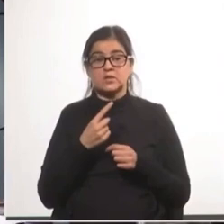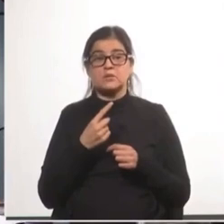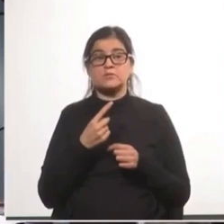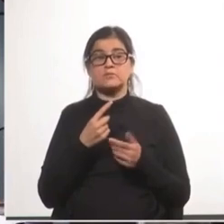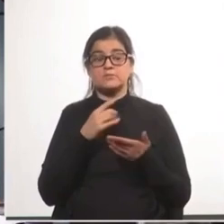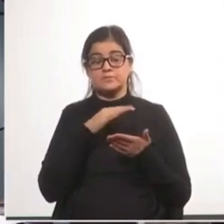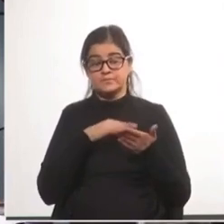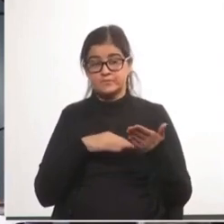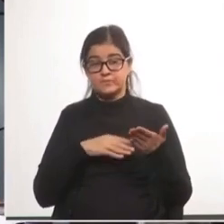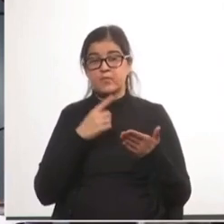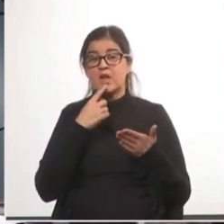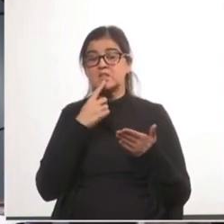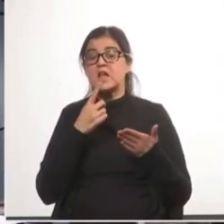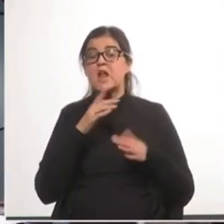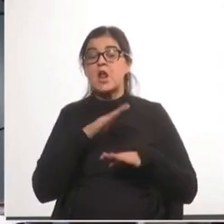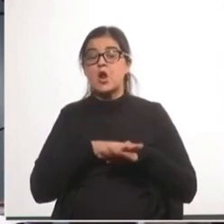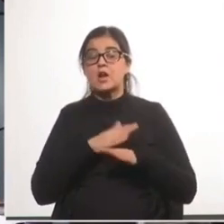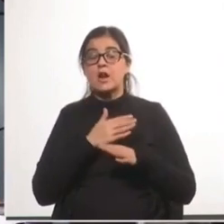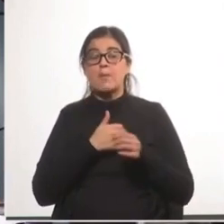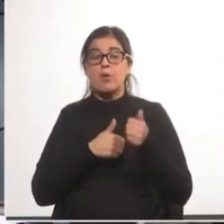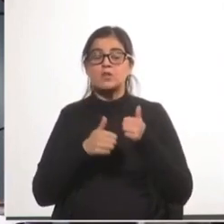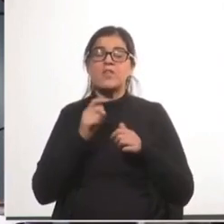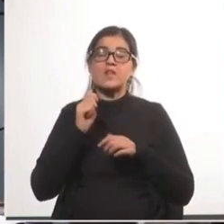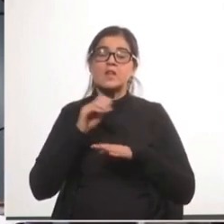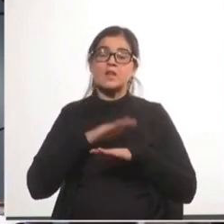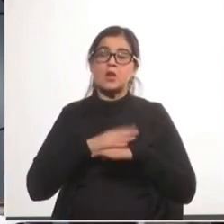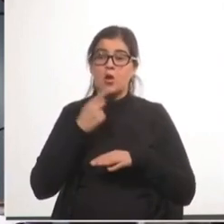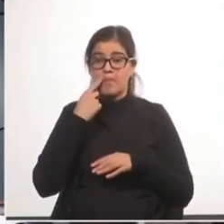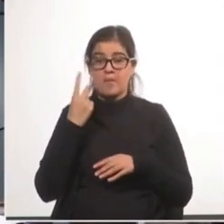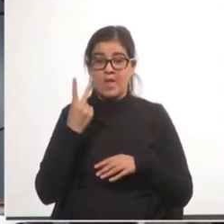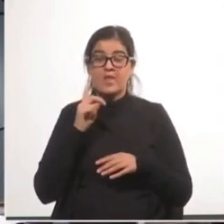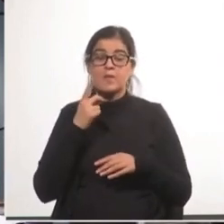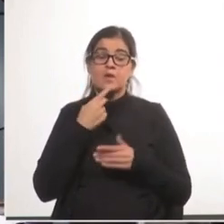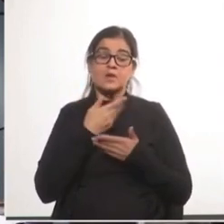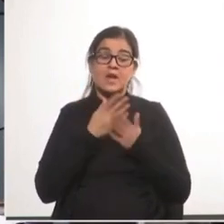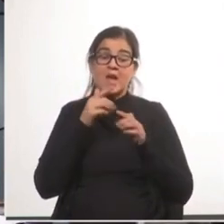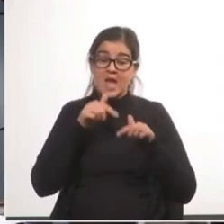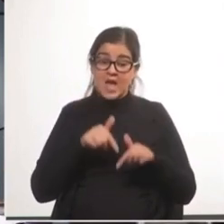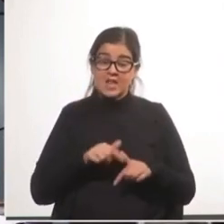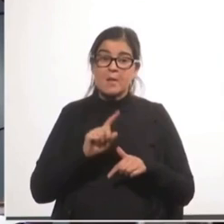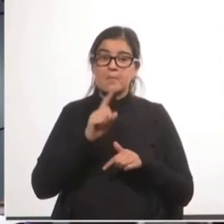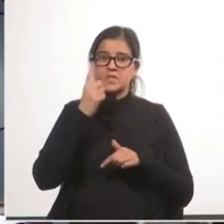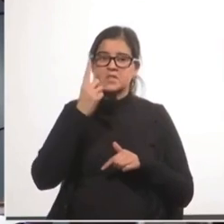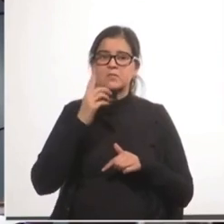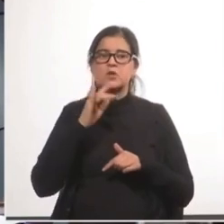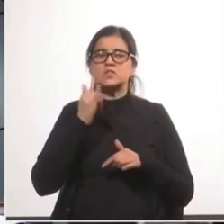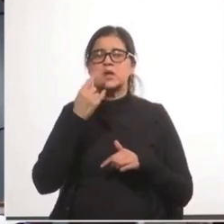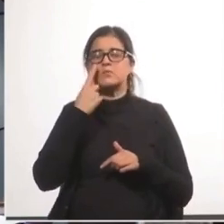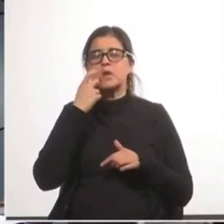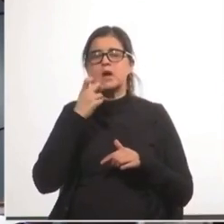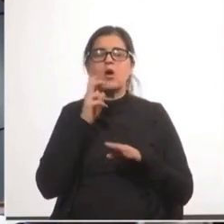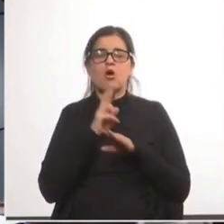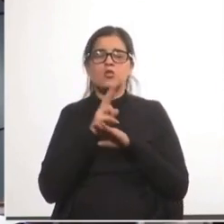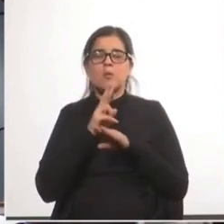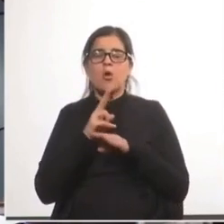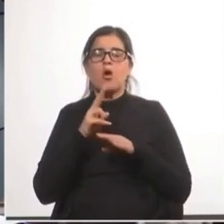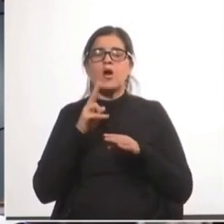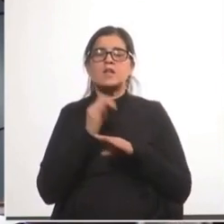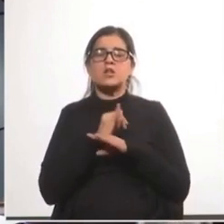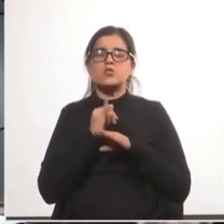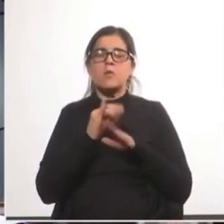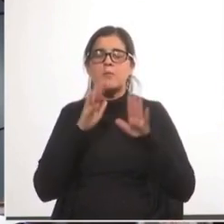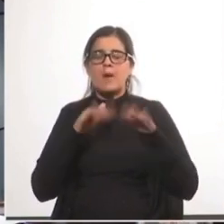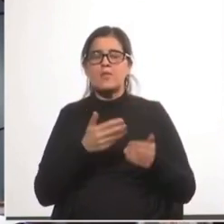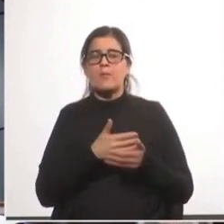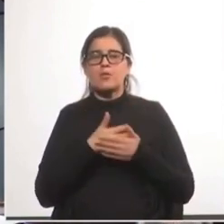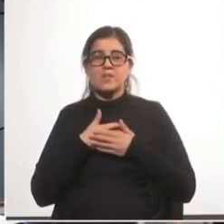textual, en cuanto a la corresponsabilidad de los progenitores, debemos señalar que este principio ya se encuentra regulado por el Instituto de la Patria